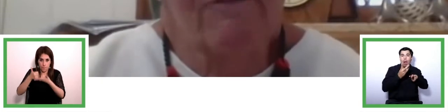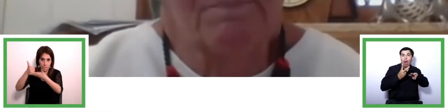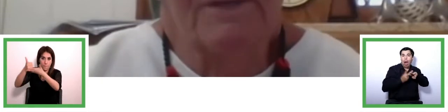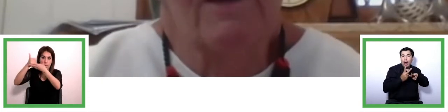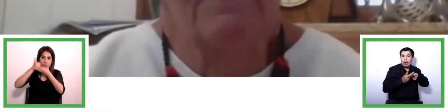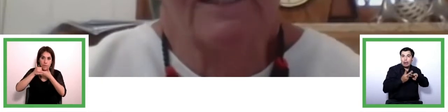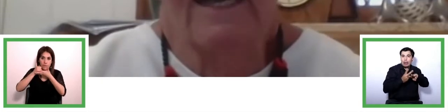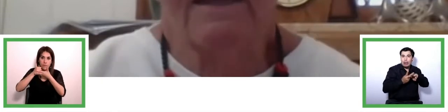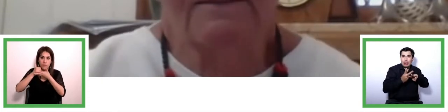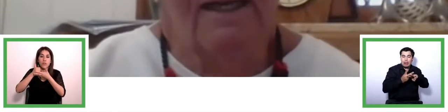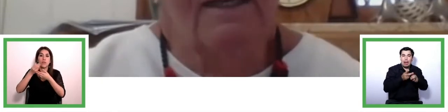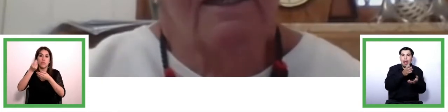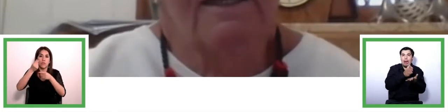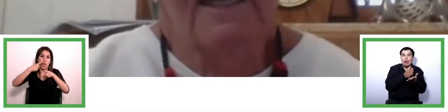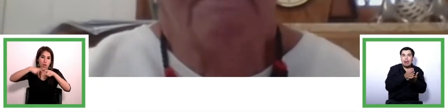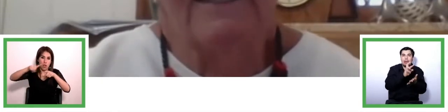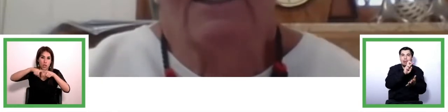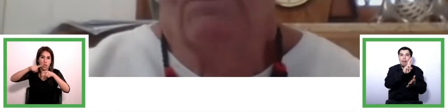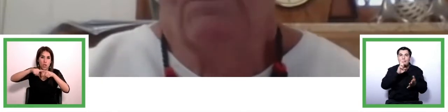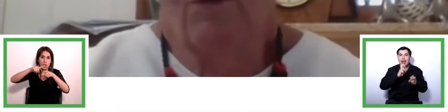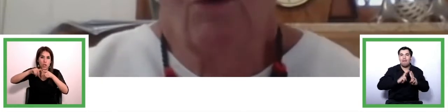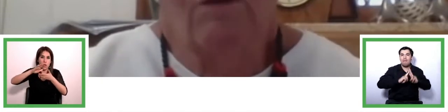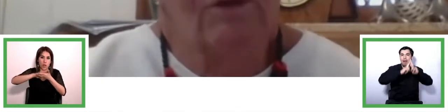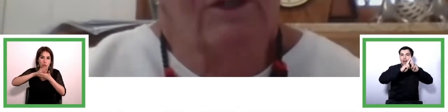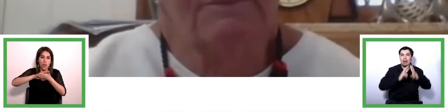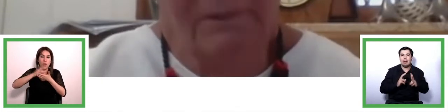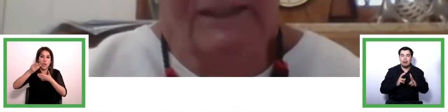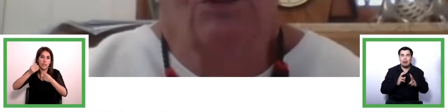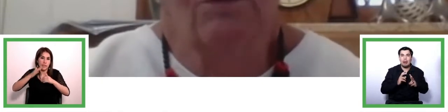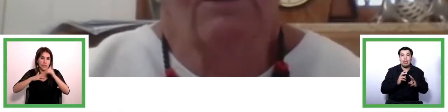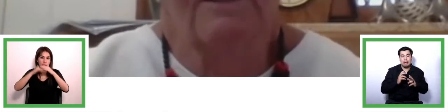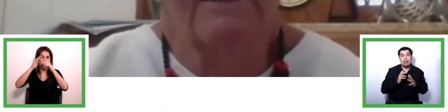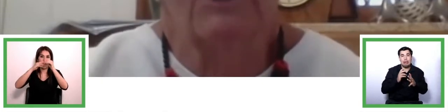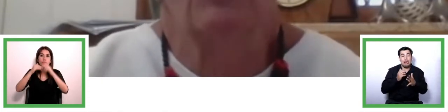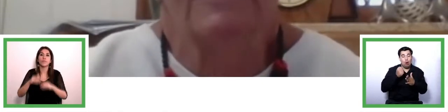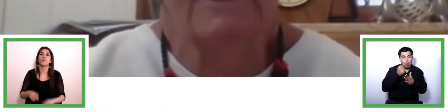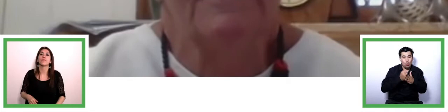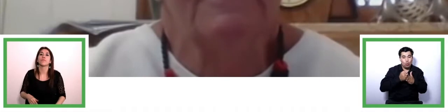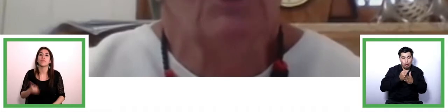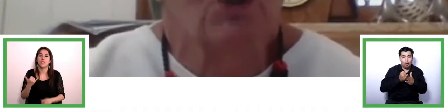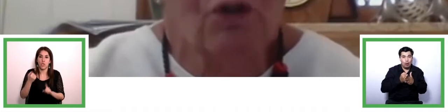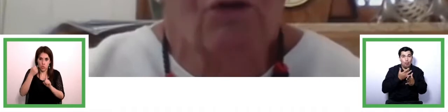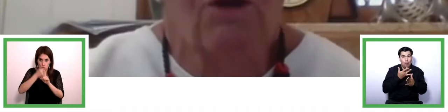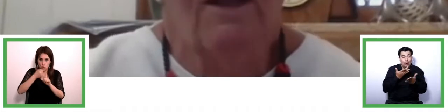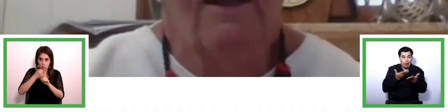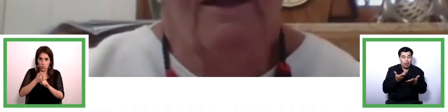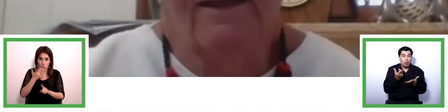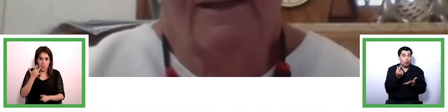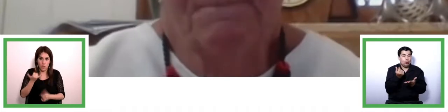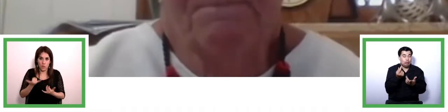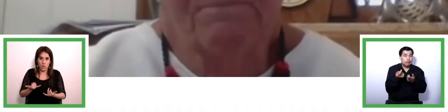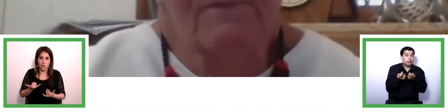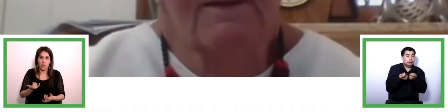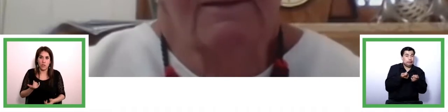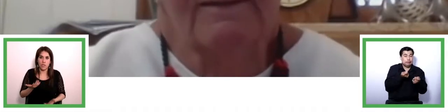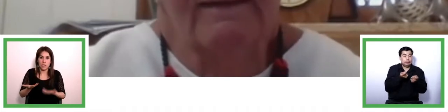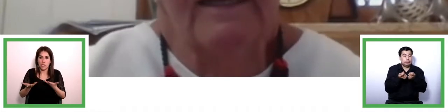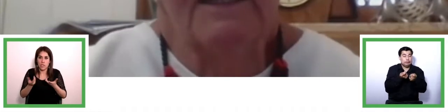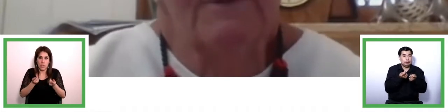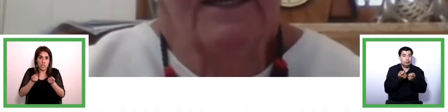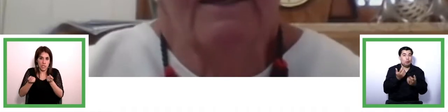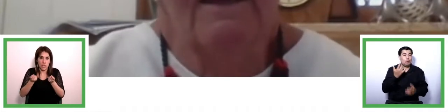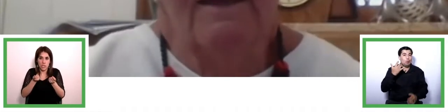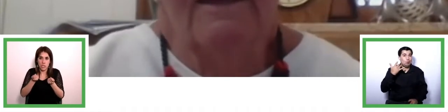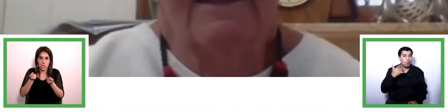clases prefabricadas y a paliar un poco, porque esto económicamente, no solo